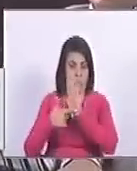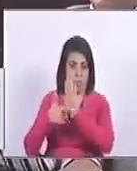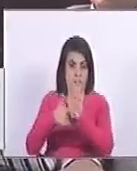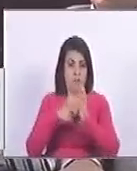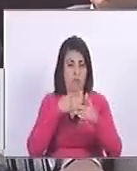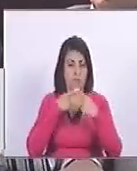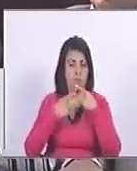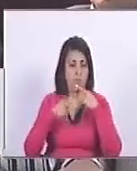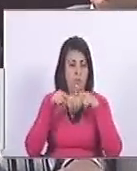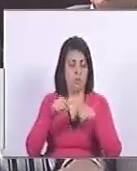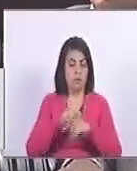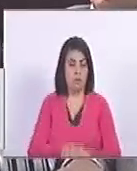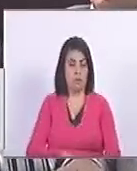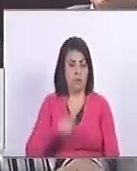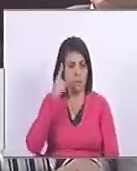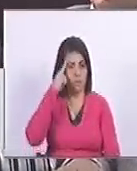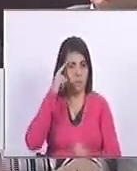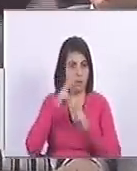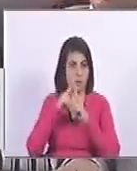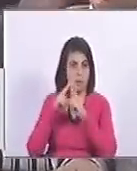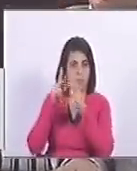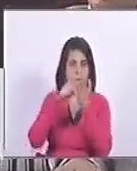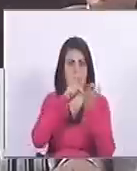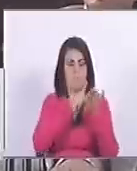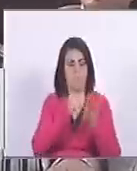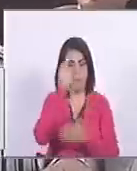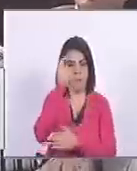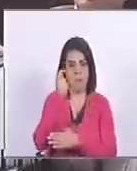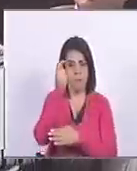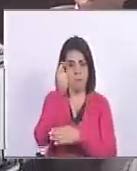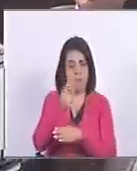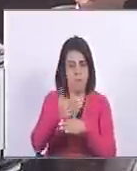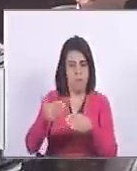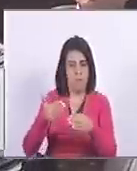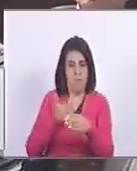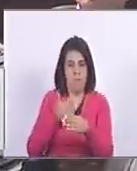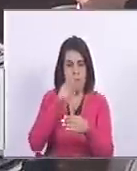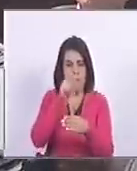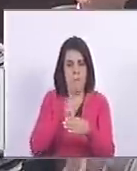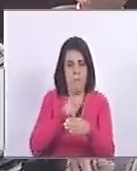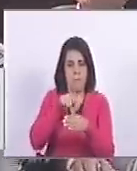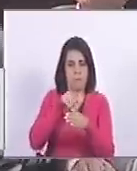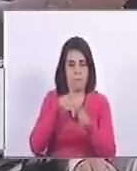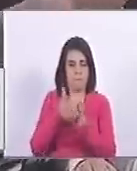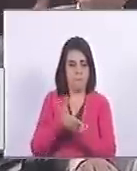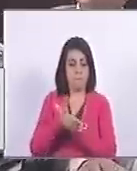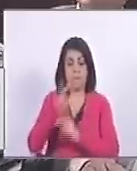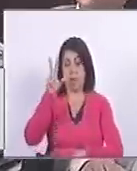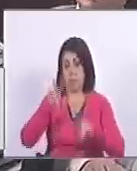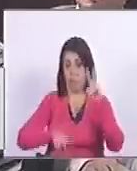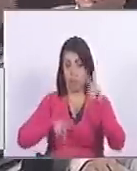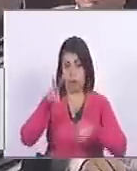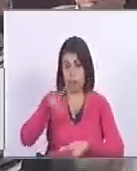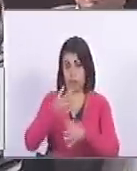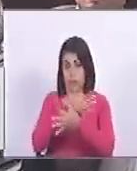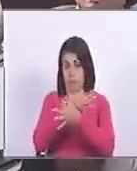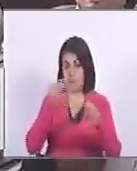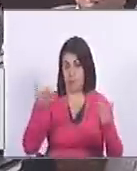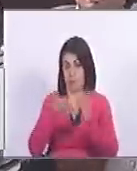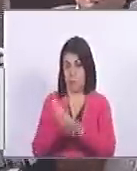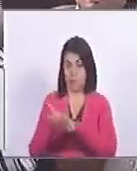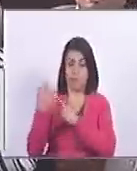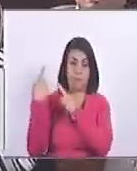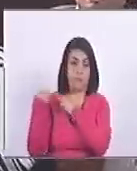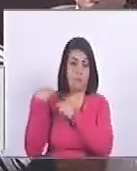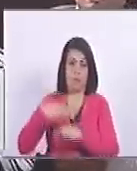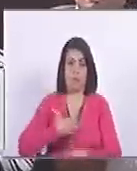expresó, reconociendo la participación del diputado que me antecedió, en una exposición magistral de lo que representa